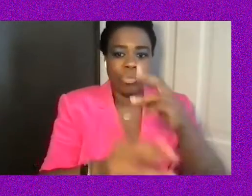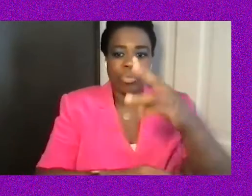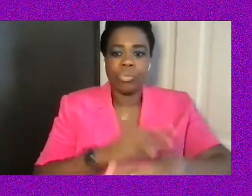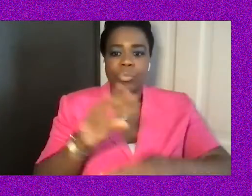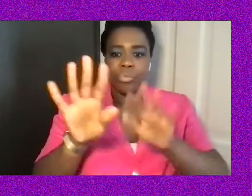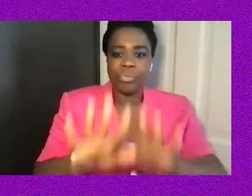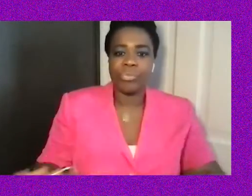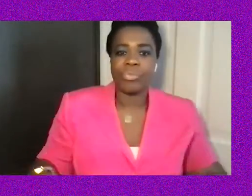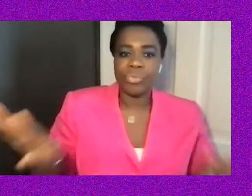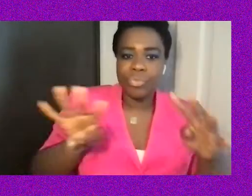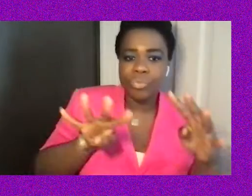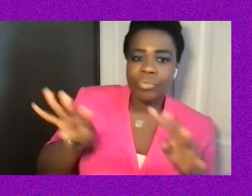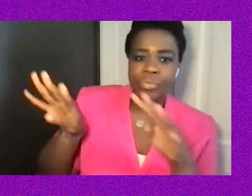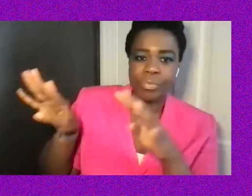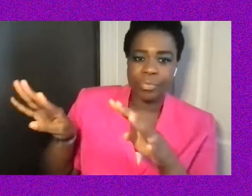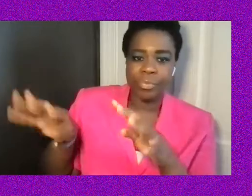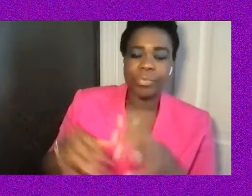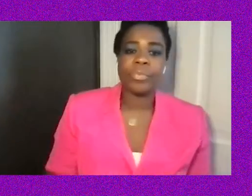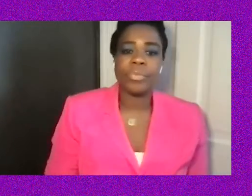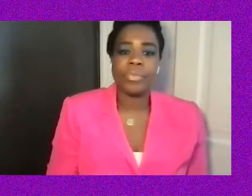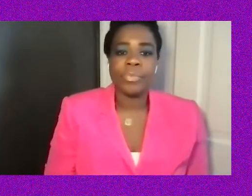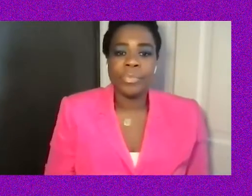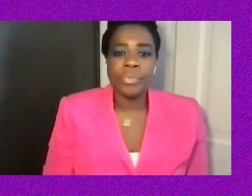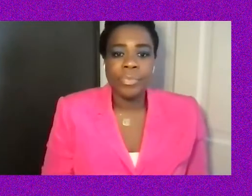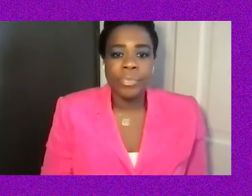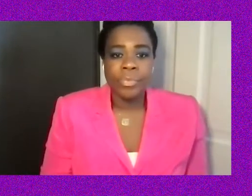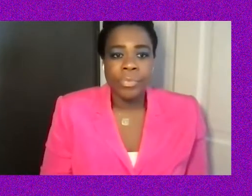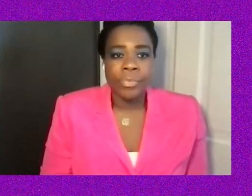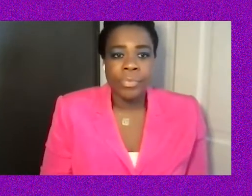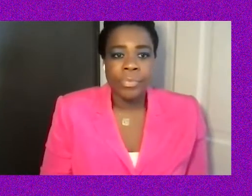le da vida a todo el mundo.